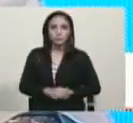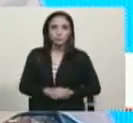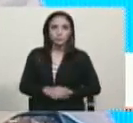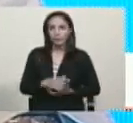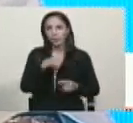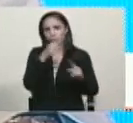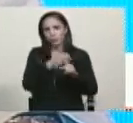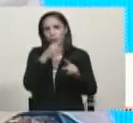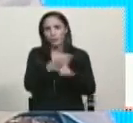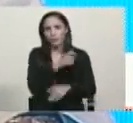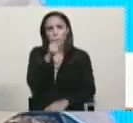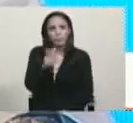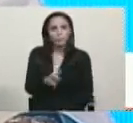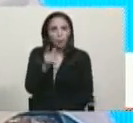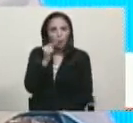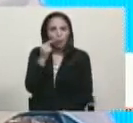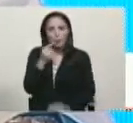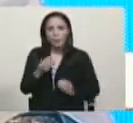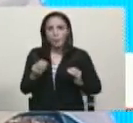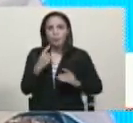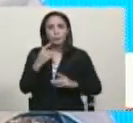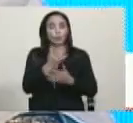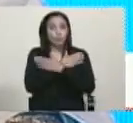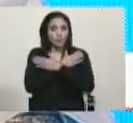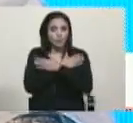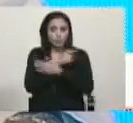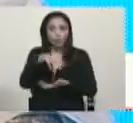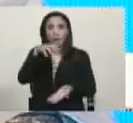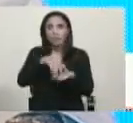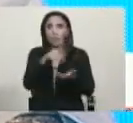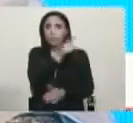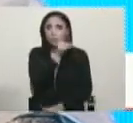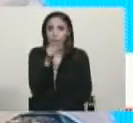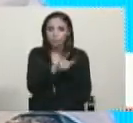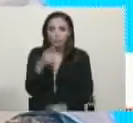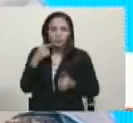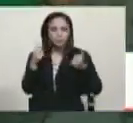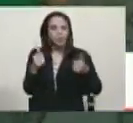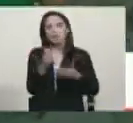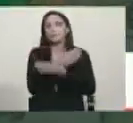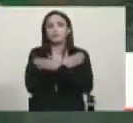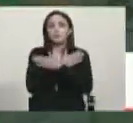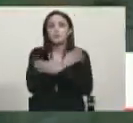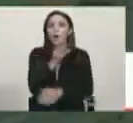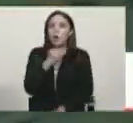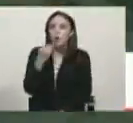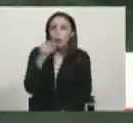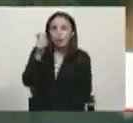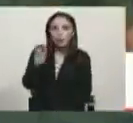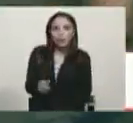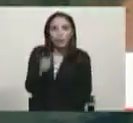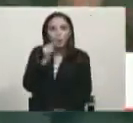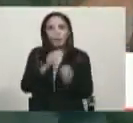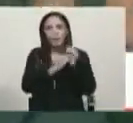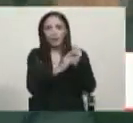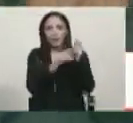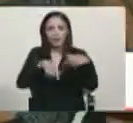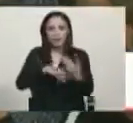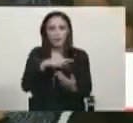batallador, verdaderamente, felicito al Zulia por el gobernador que tiene, este joven líder